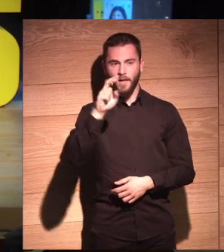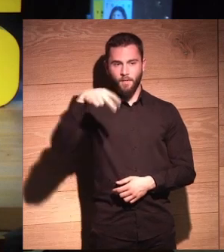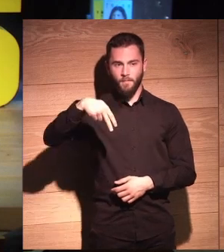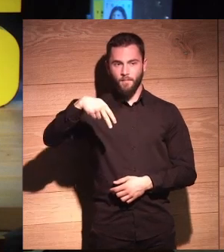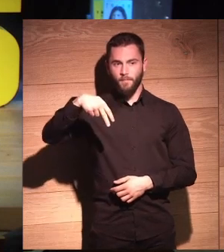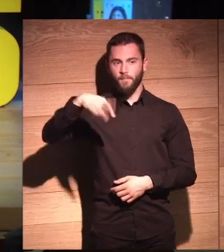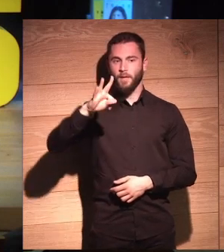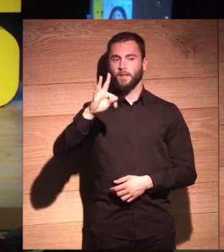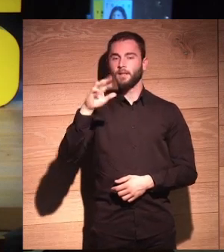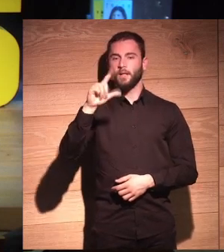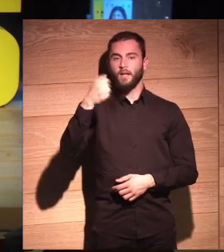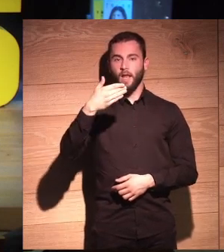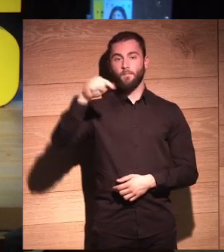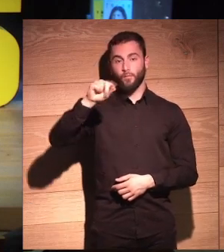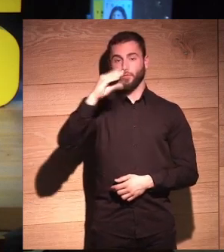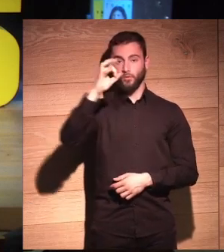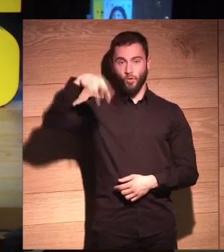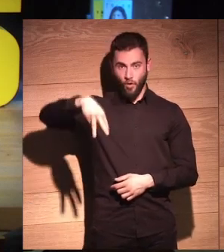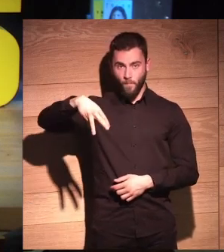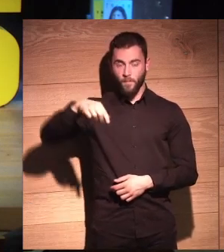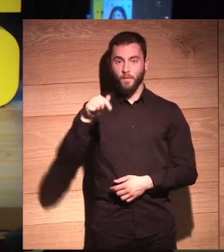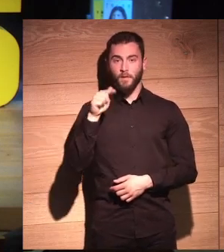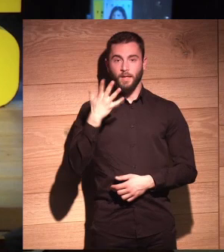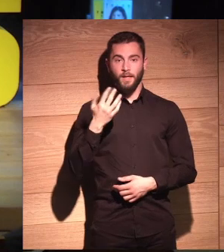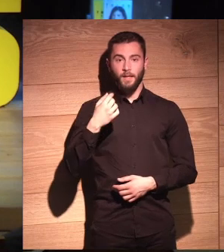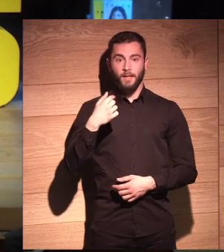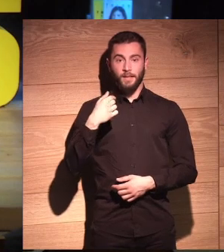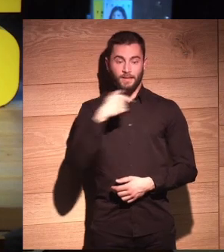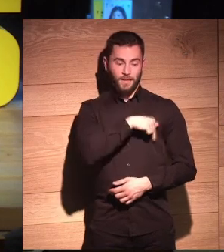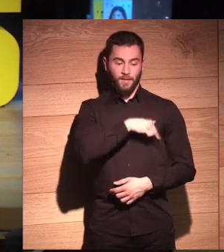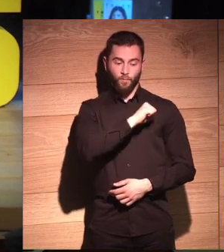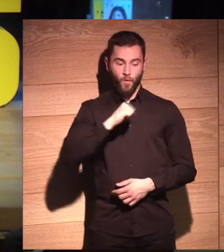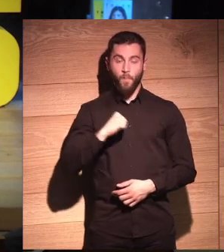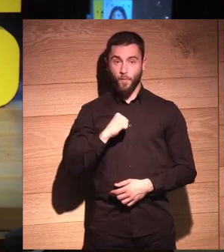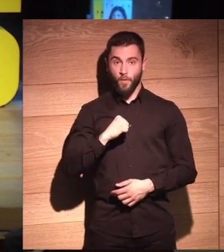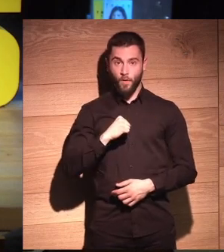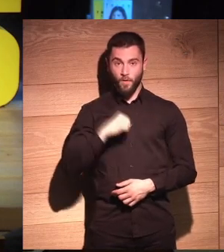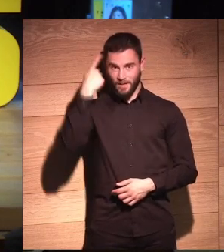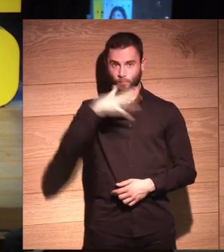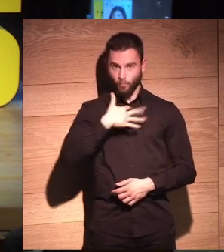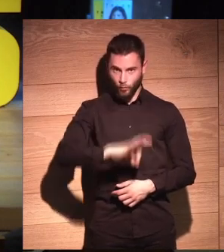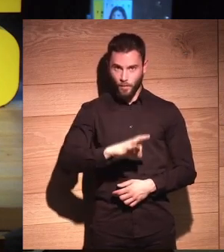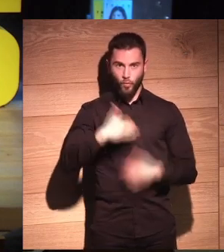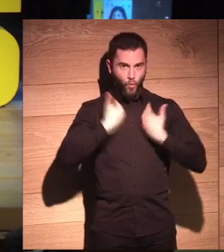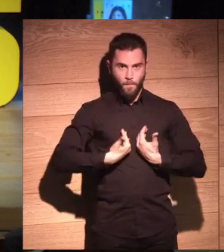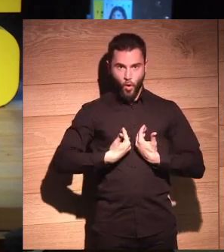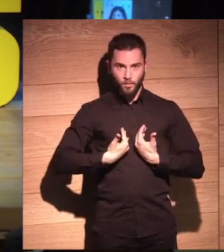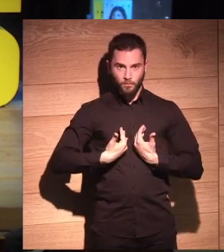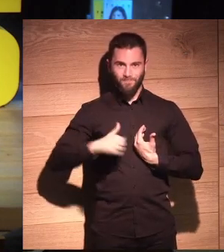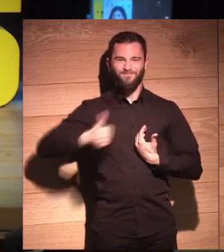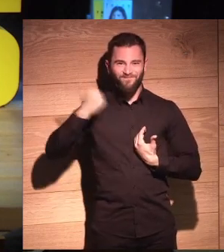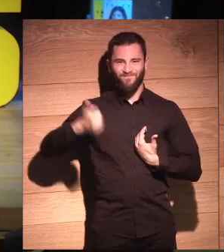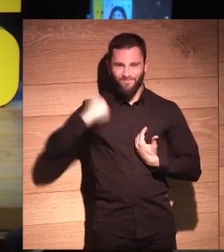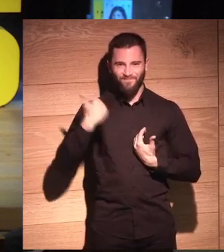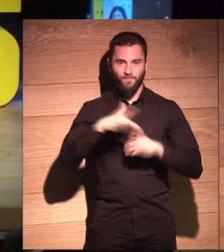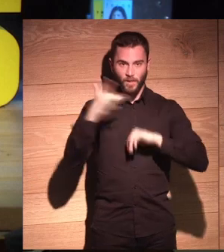sabemos que podemos sentir como propios muchos cuerpos virtuales siempre que